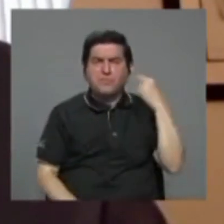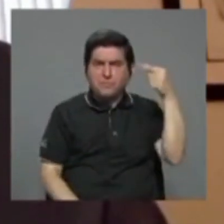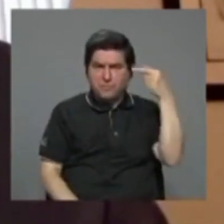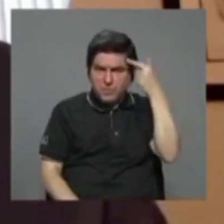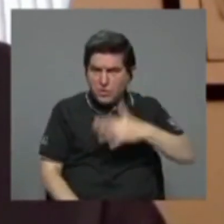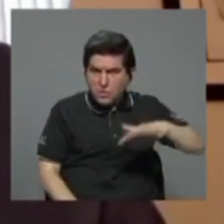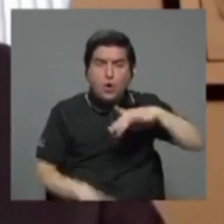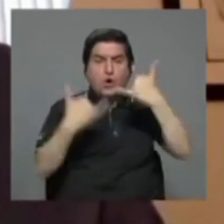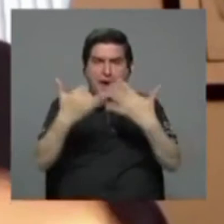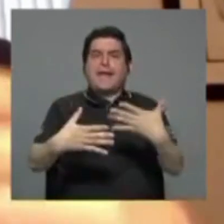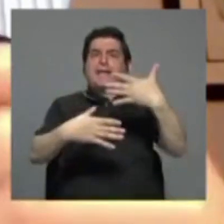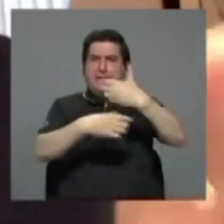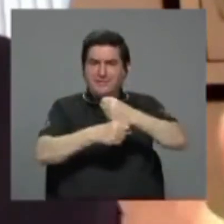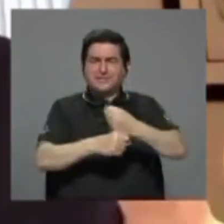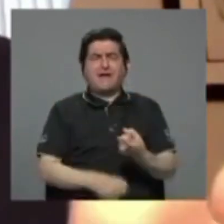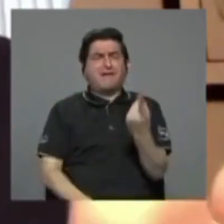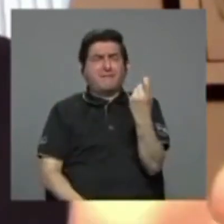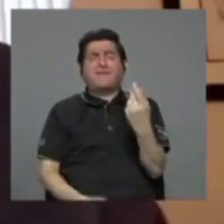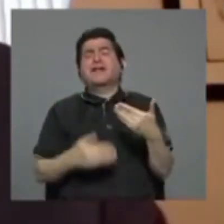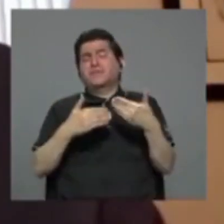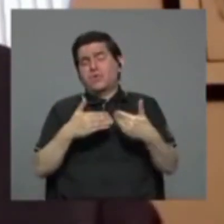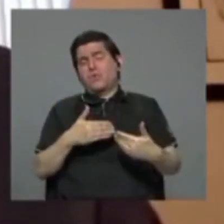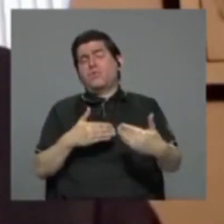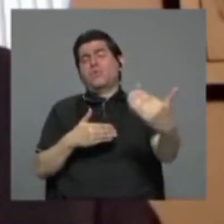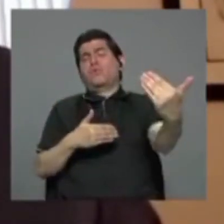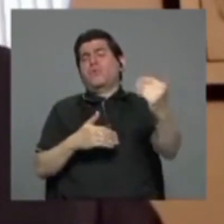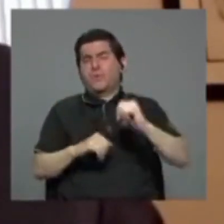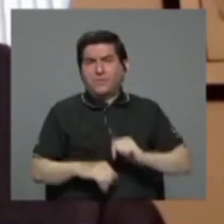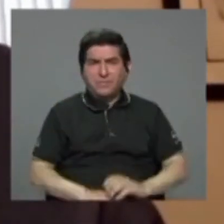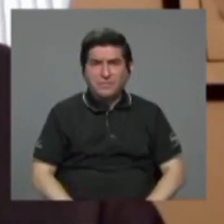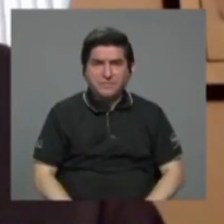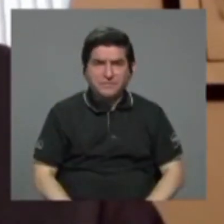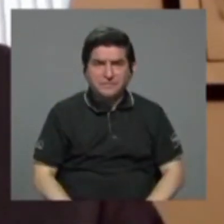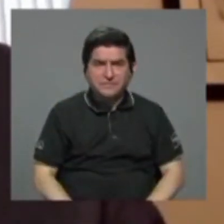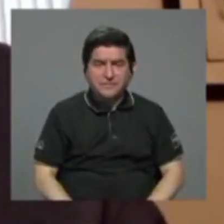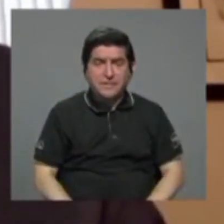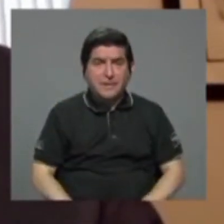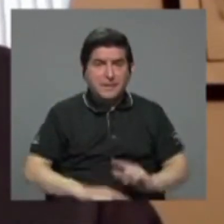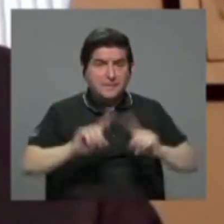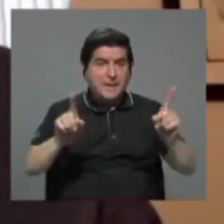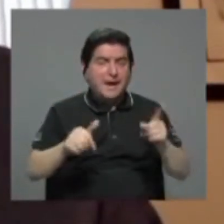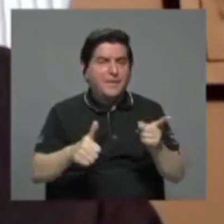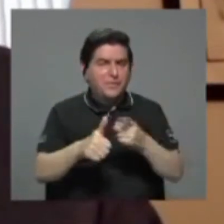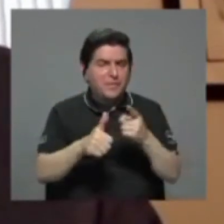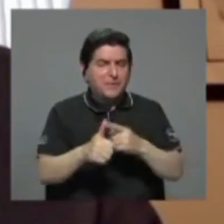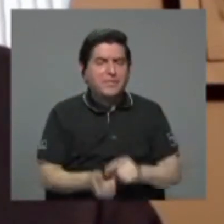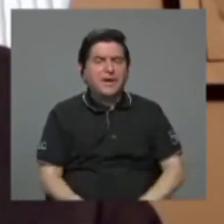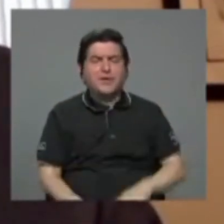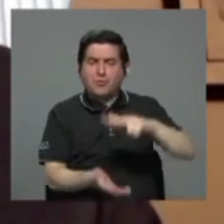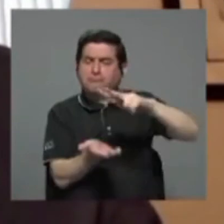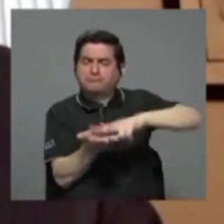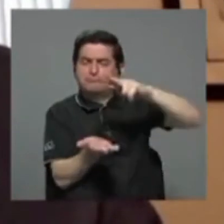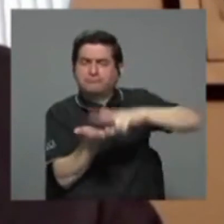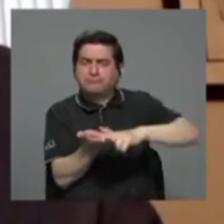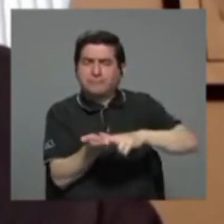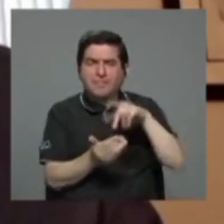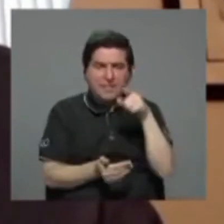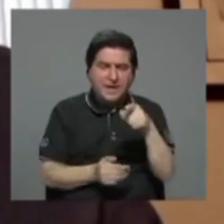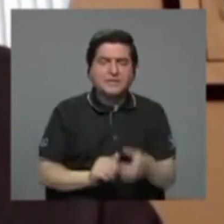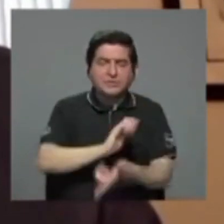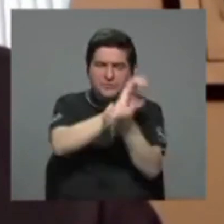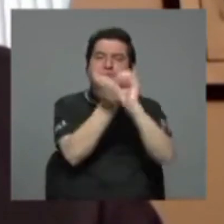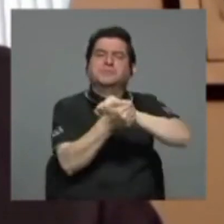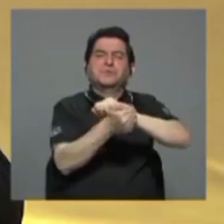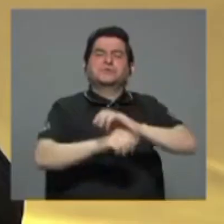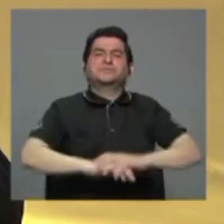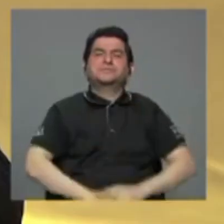han logrado. Quedan muchísimos pendientes si no se hubieran aprobado muchas de esas reformas.